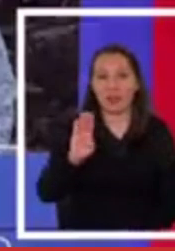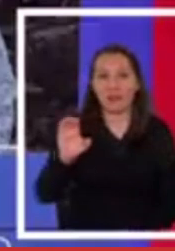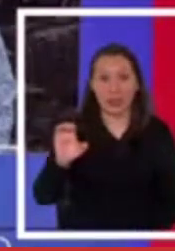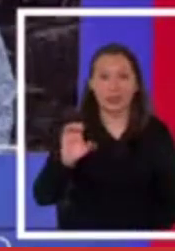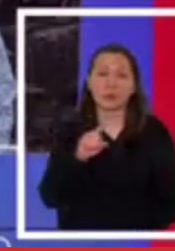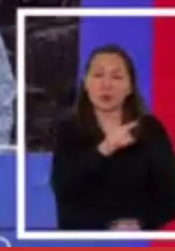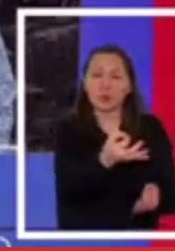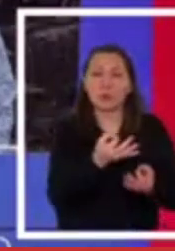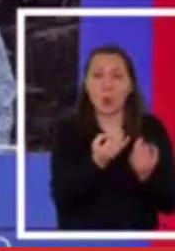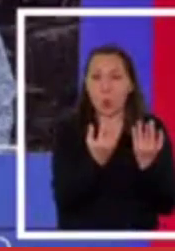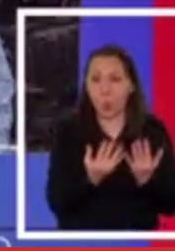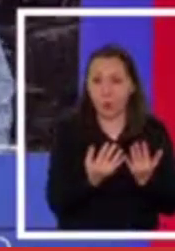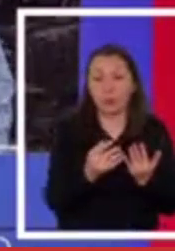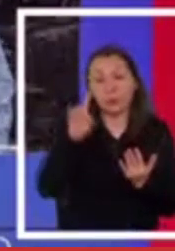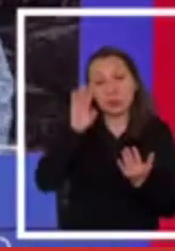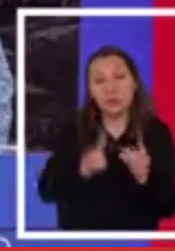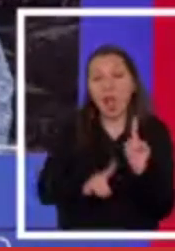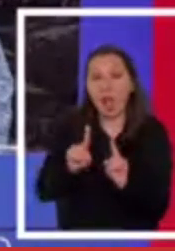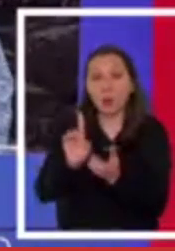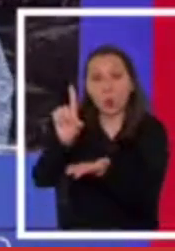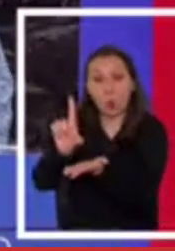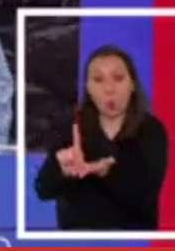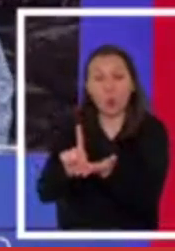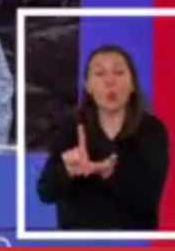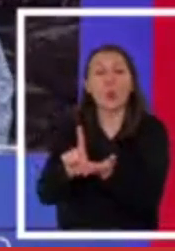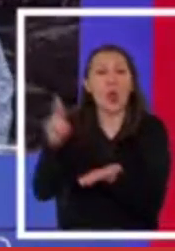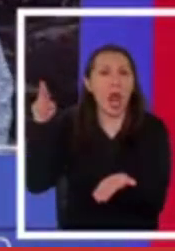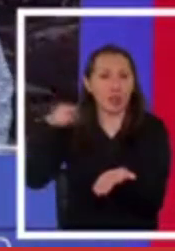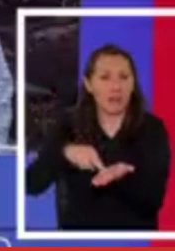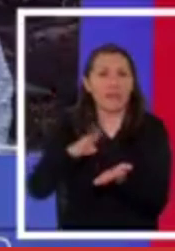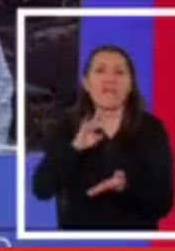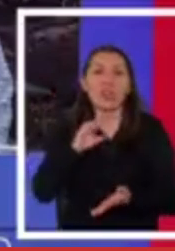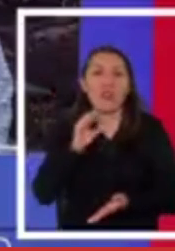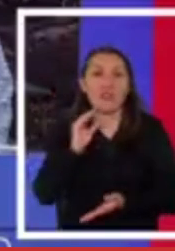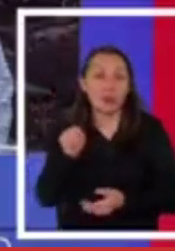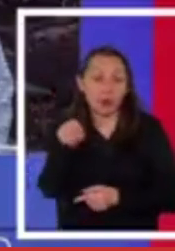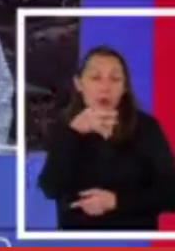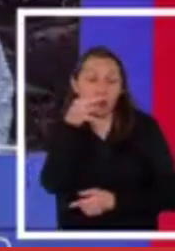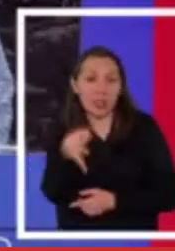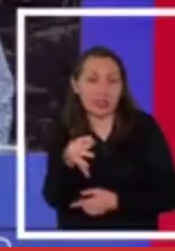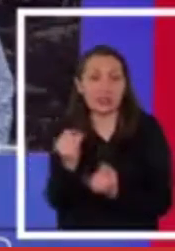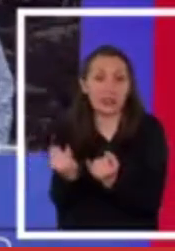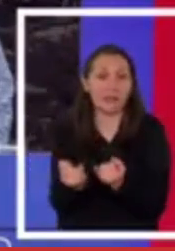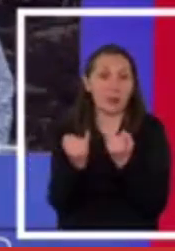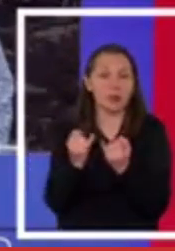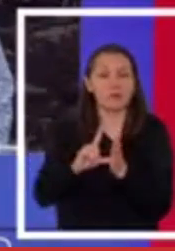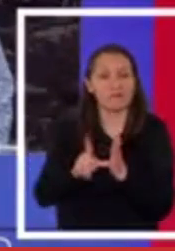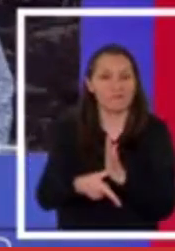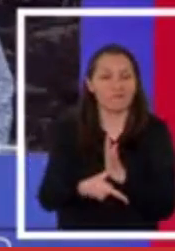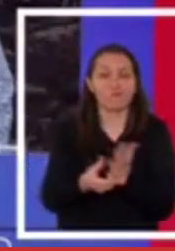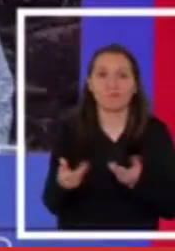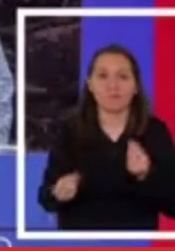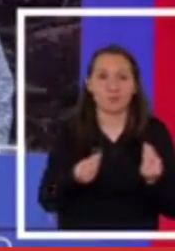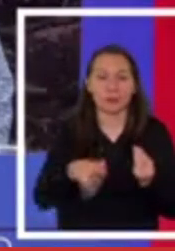algunas cifra pero también hemos sabido de que hay algunas zonas por ejemplo alto biobío el polo de presidente también ahí afirmó de que ese levantamiento se ha demorado